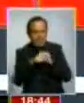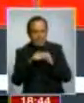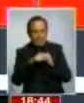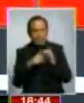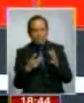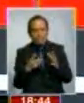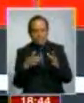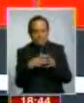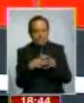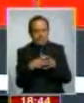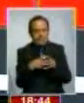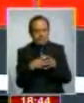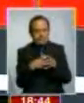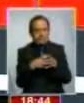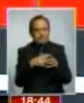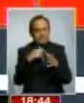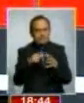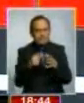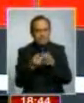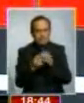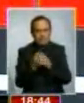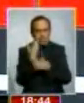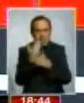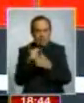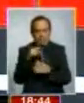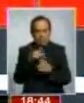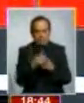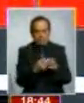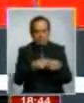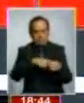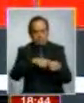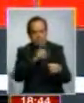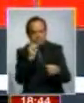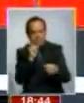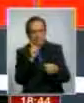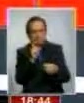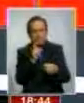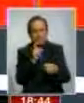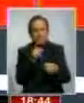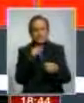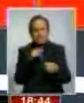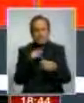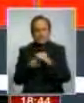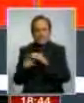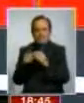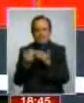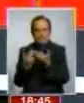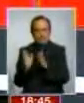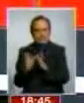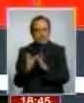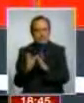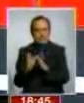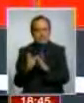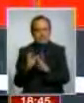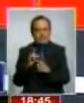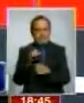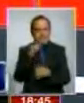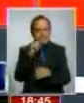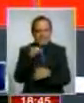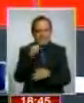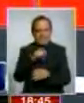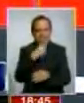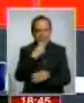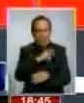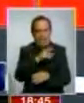dio nacida este movimiento Amplitud, porque muchos de los parlamentarios que se fueron son de Renovación Nacional,